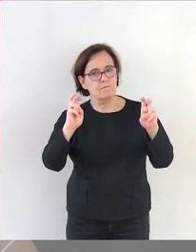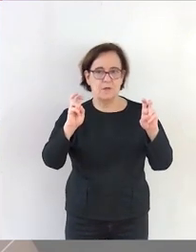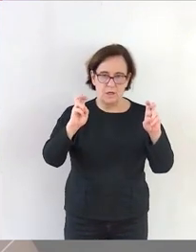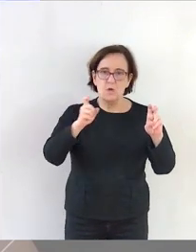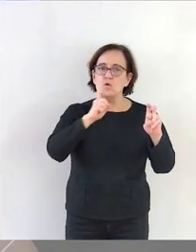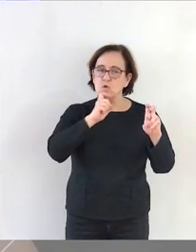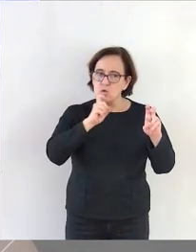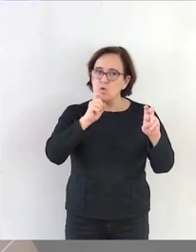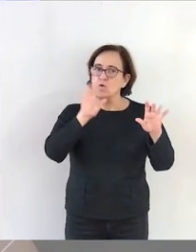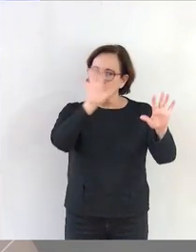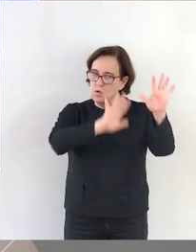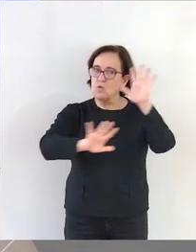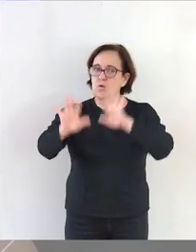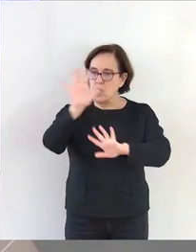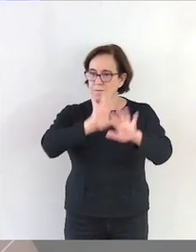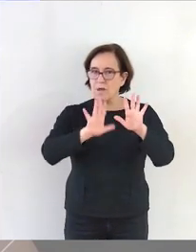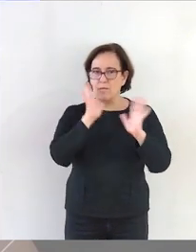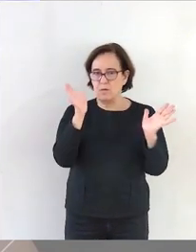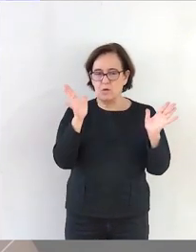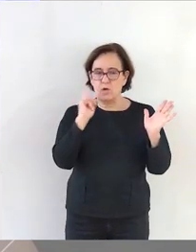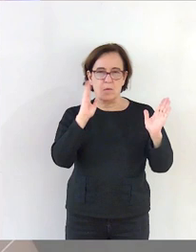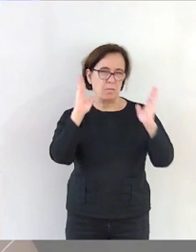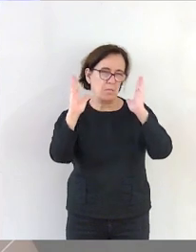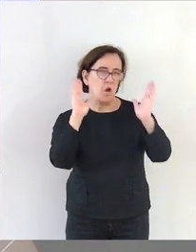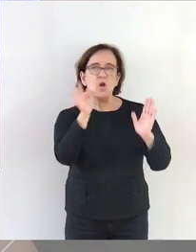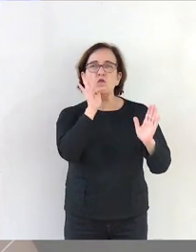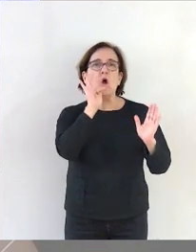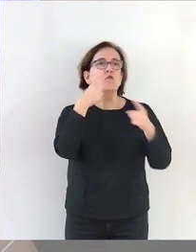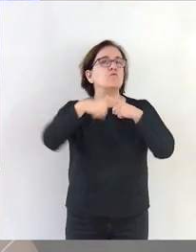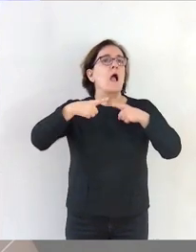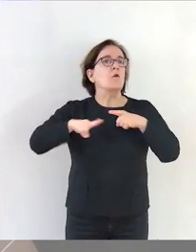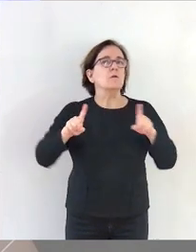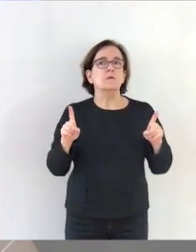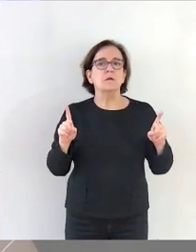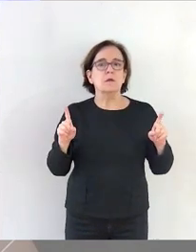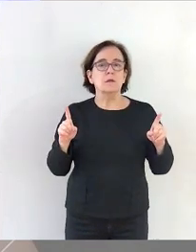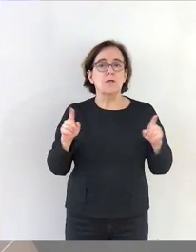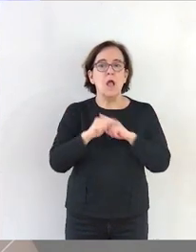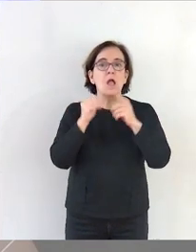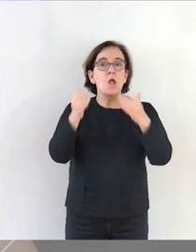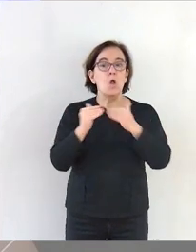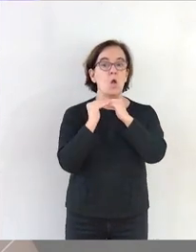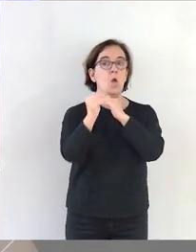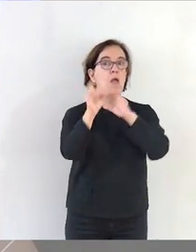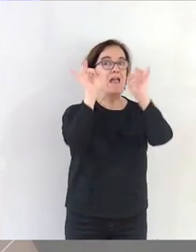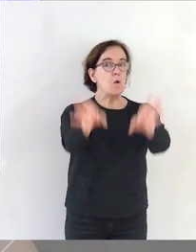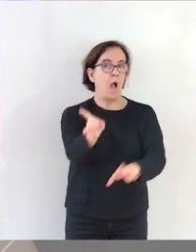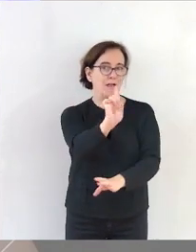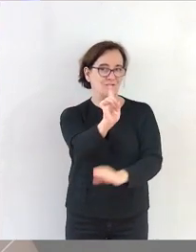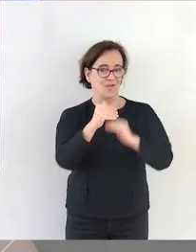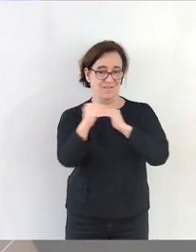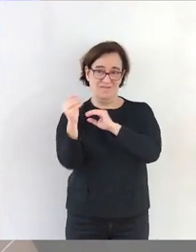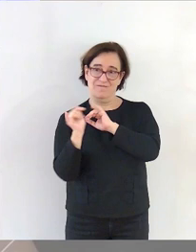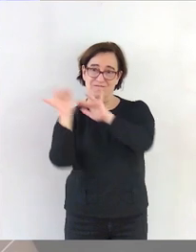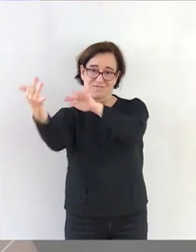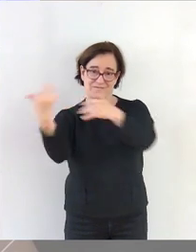complejo es un fenómeno complejo porque es multifacético porque no es un fenómeno lineal el tema de las migraciones y mucho menos